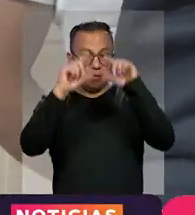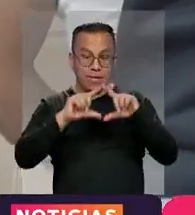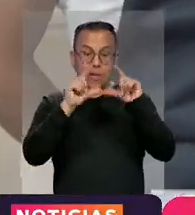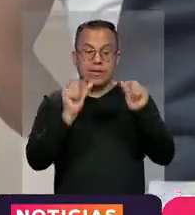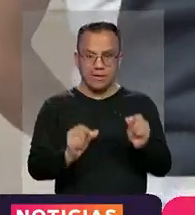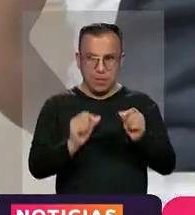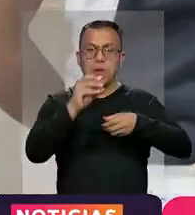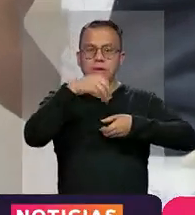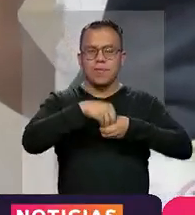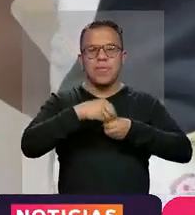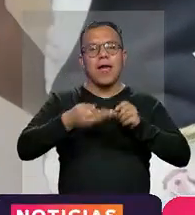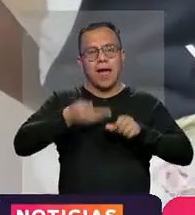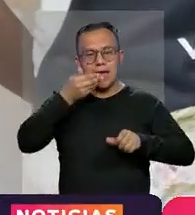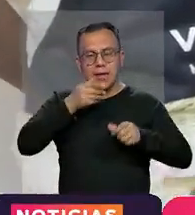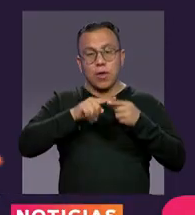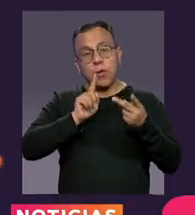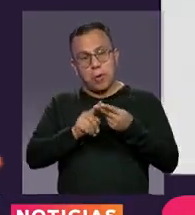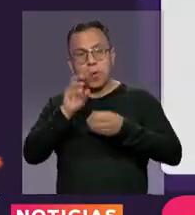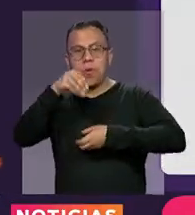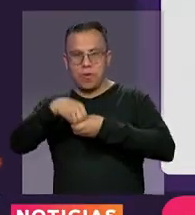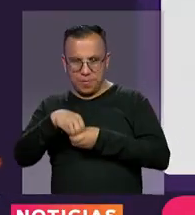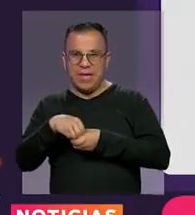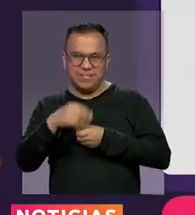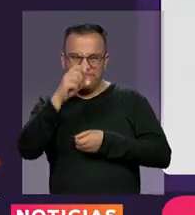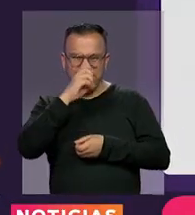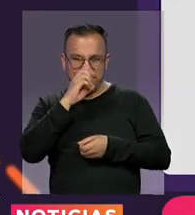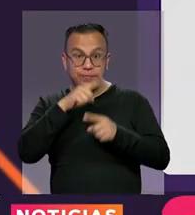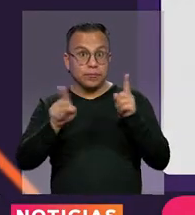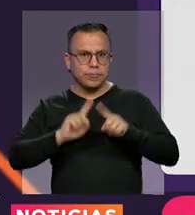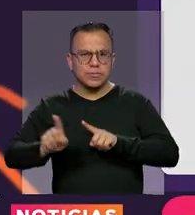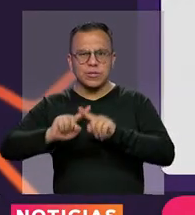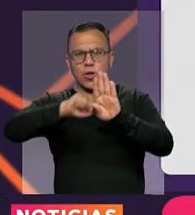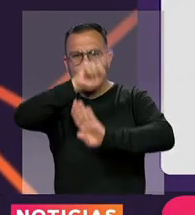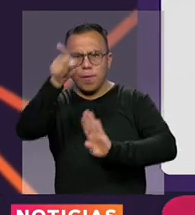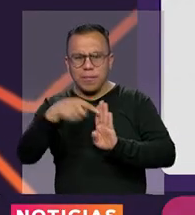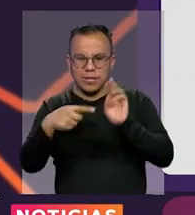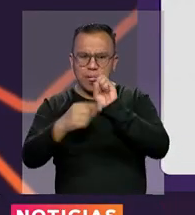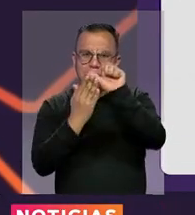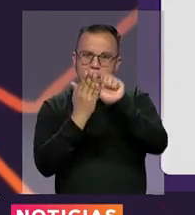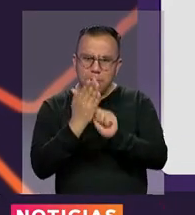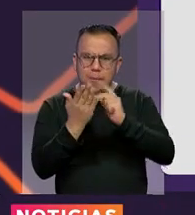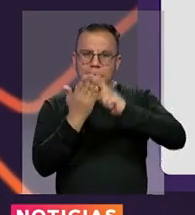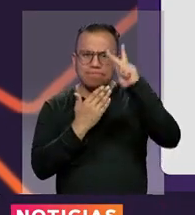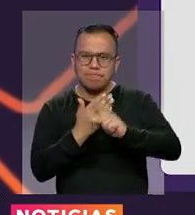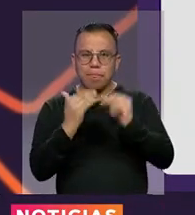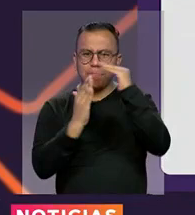de ajiaco o la arepa rellena de longaniza. Conozca toda la programación en